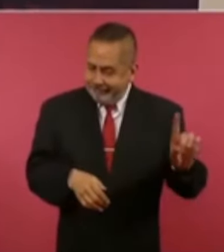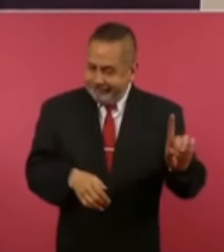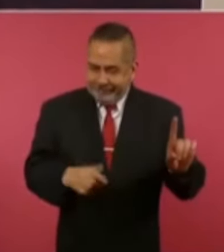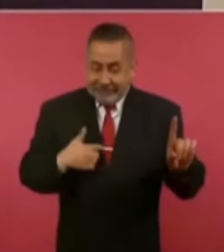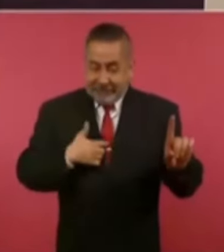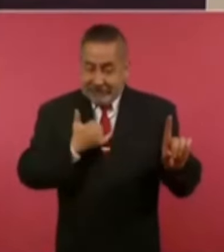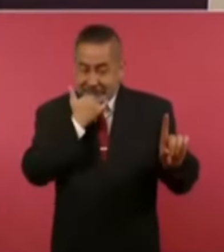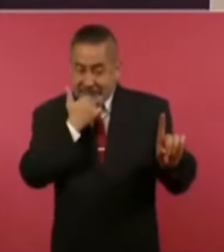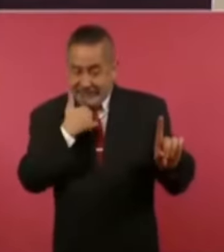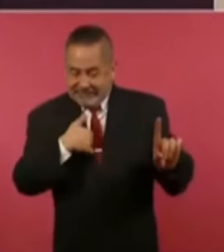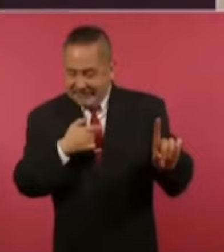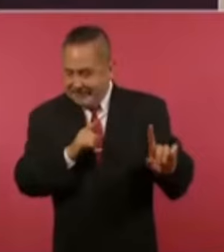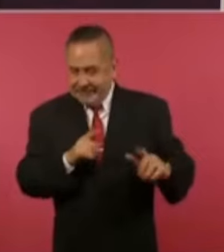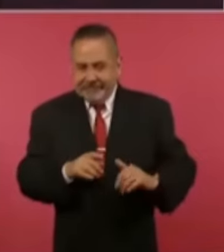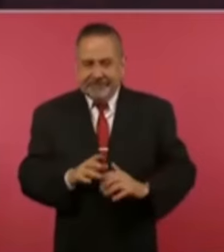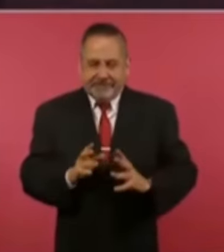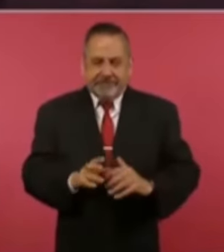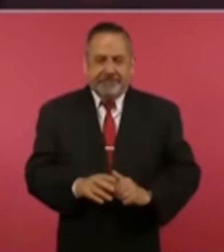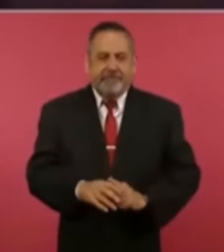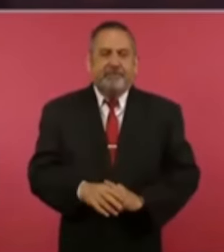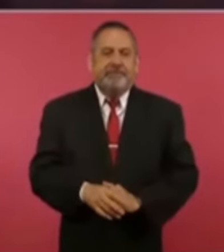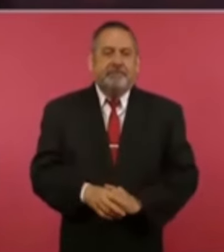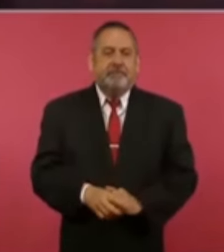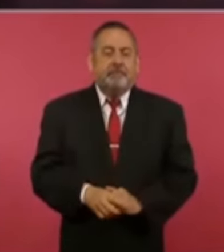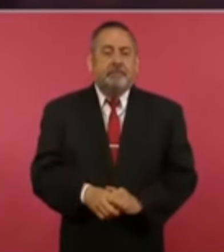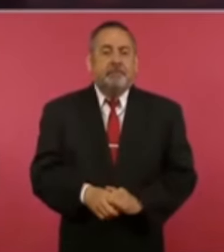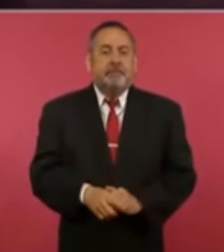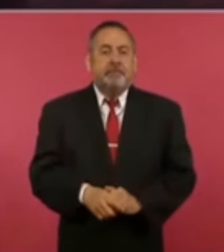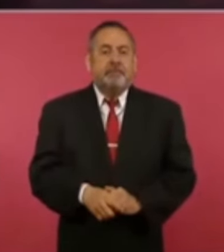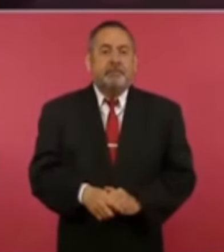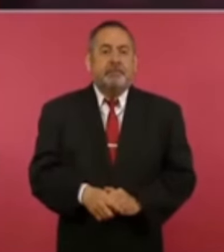No. Es que son